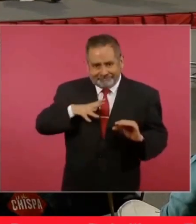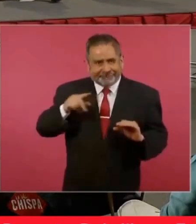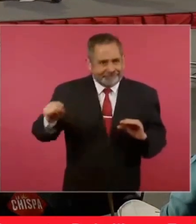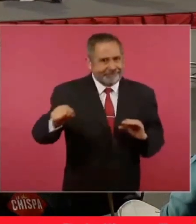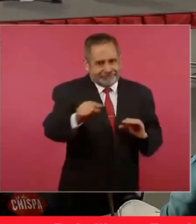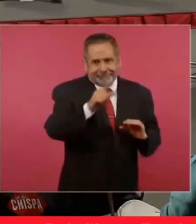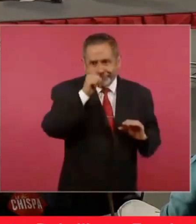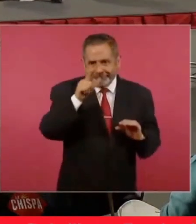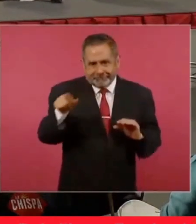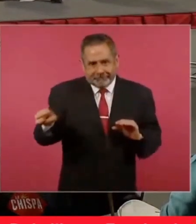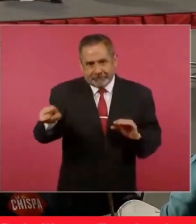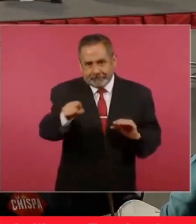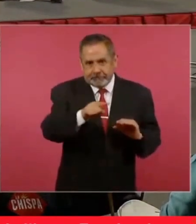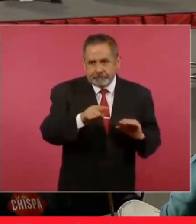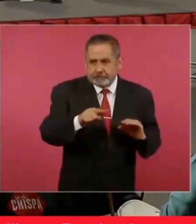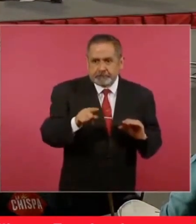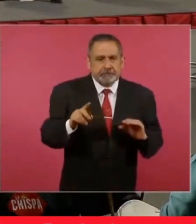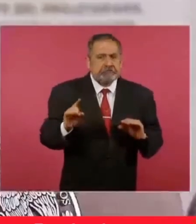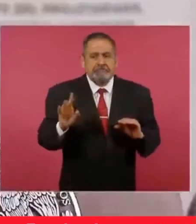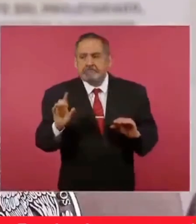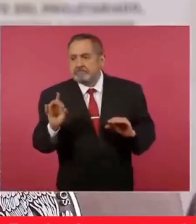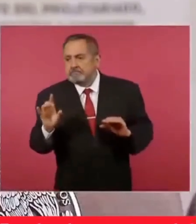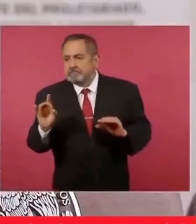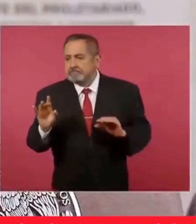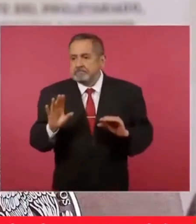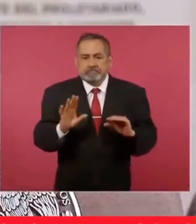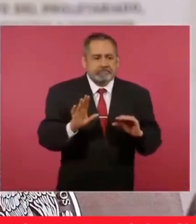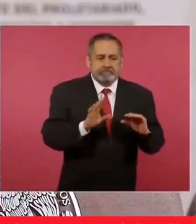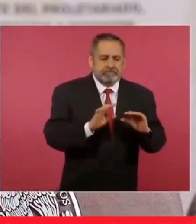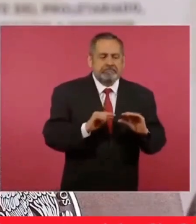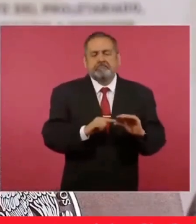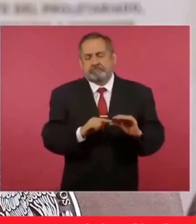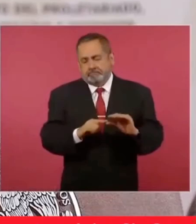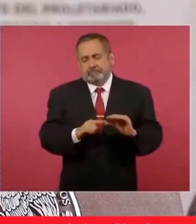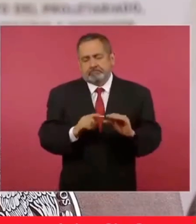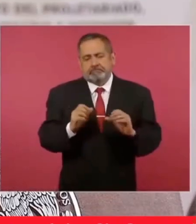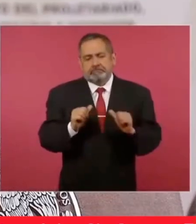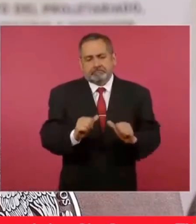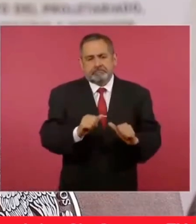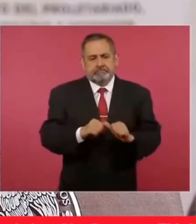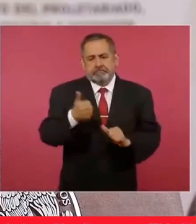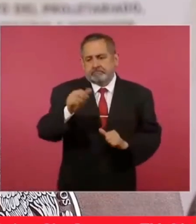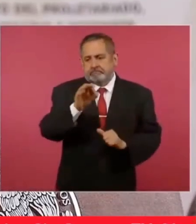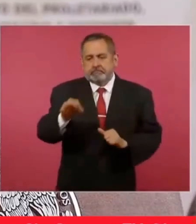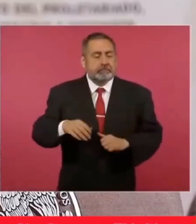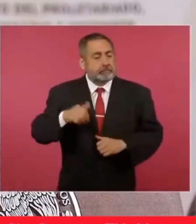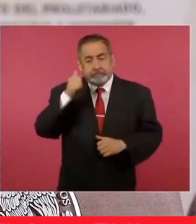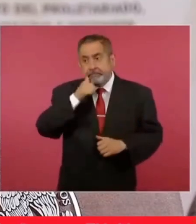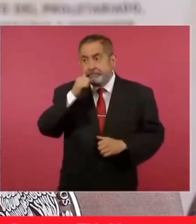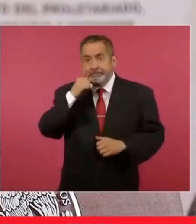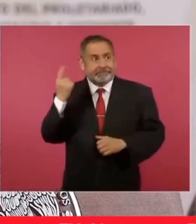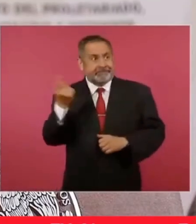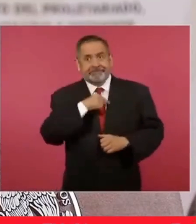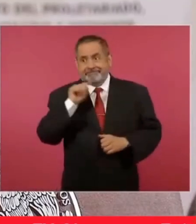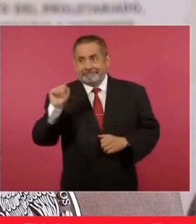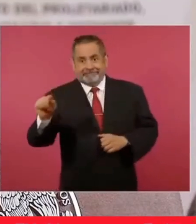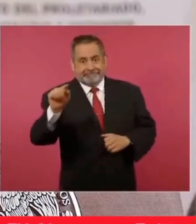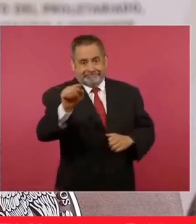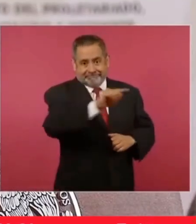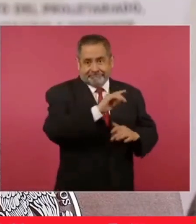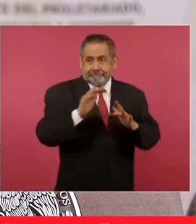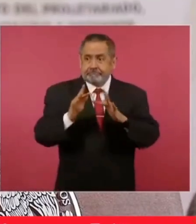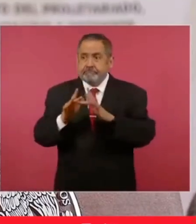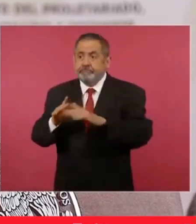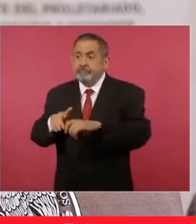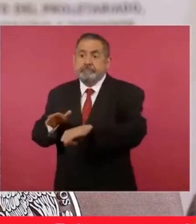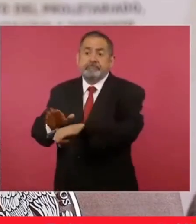los agentes responsables, en este caso con mucho detalle a todos los integrantes de la industria eléctrica, que tenemos un